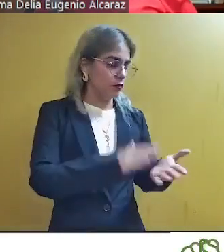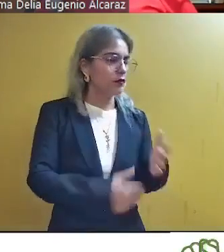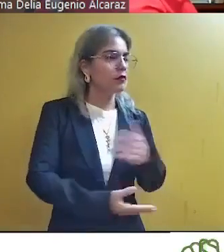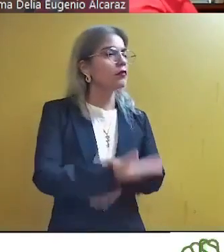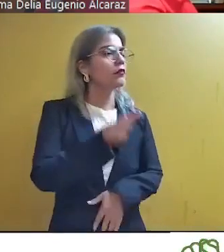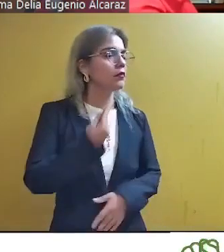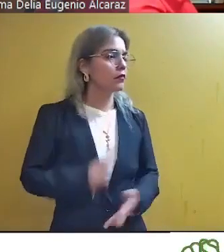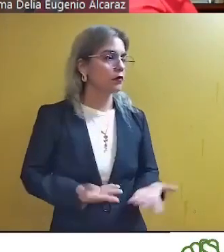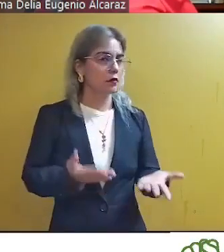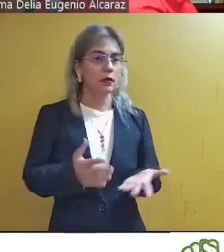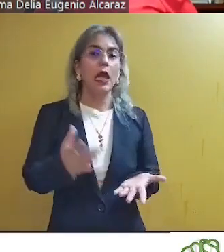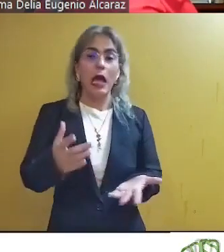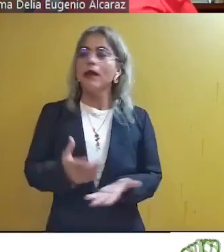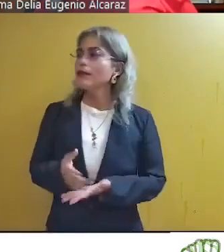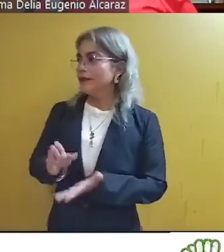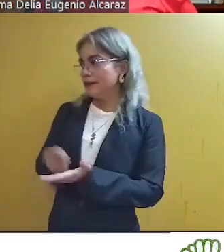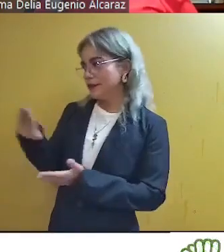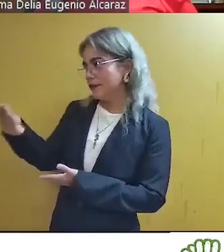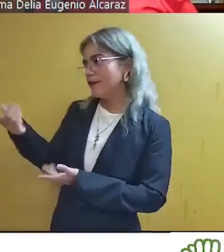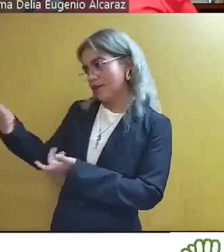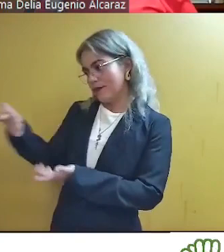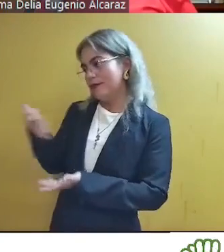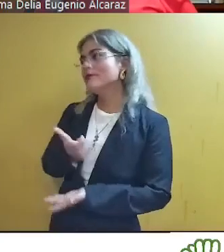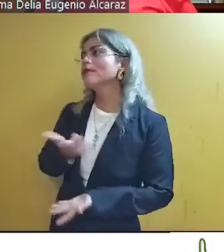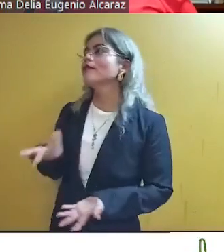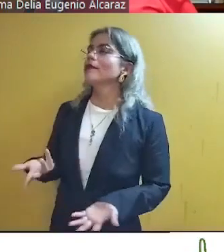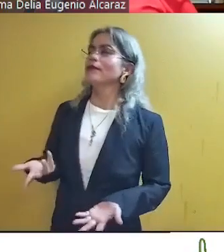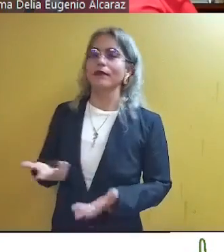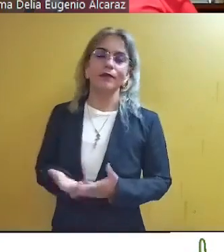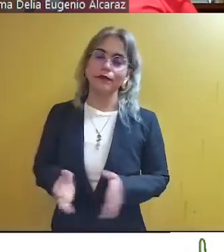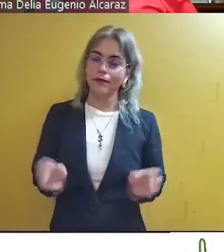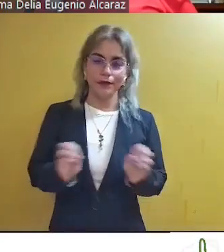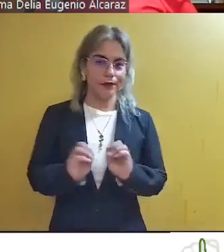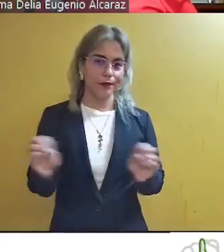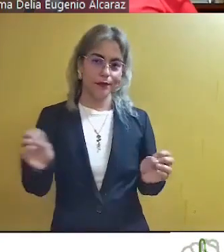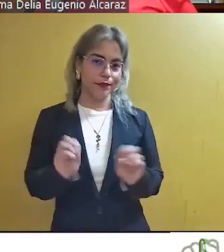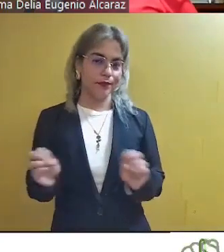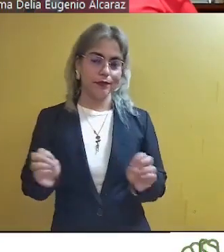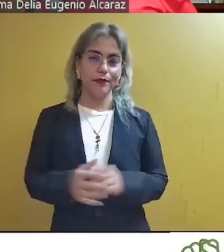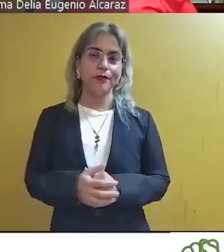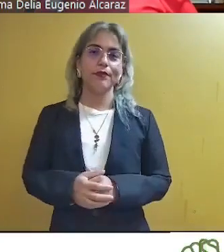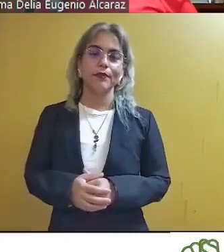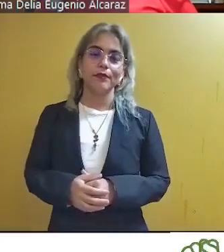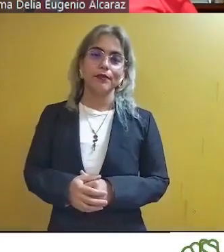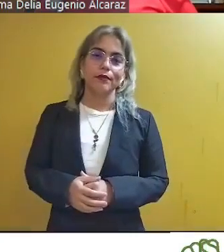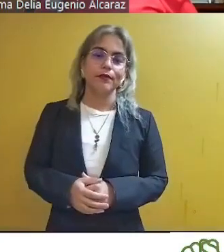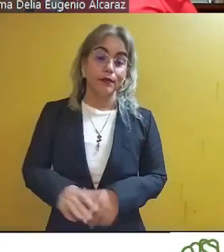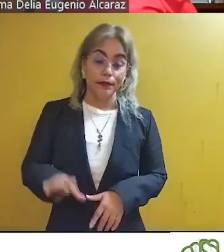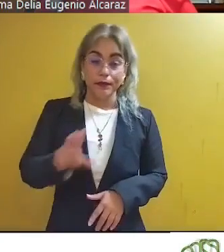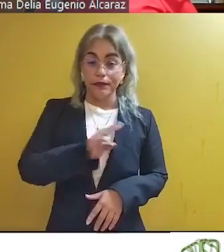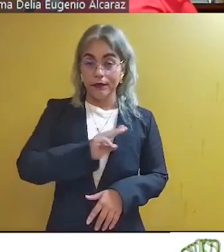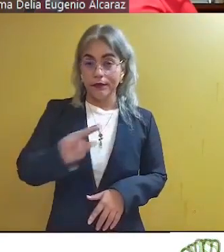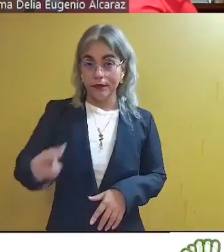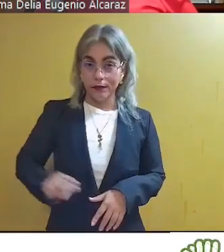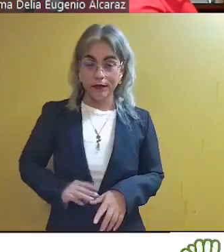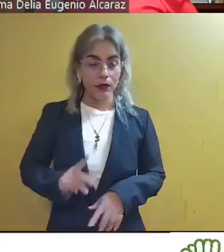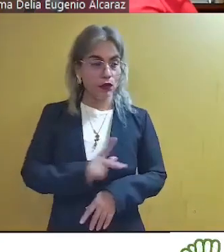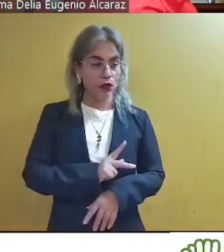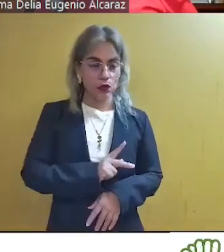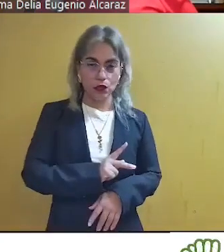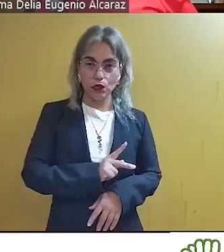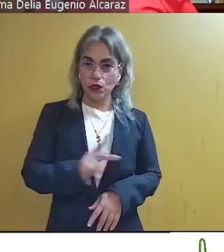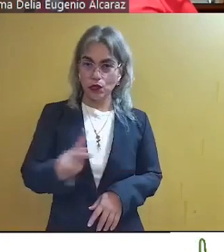le sea entregado el adeudo, pues es de conocimiento de las estructuras municipales que todos los gastos deben ser comprobados y